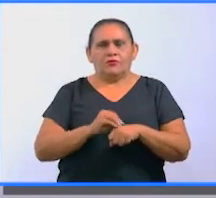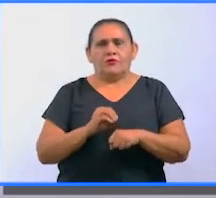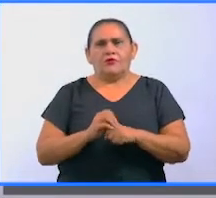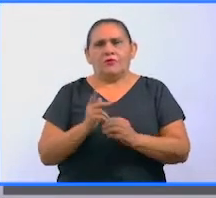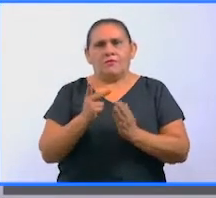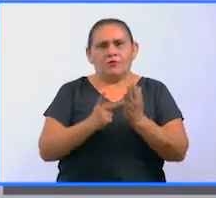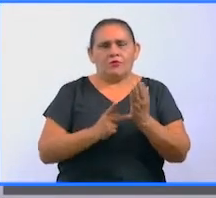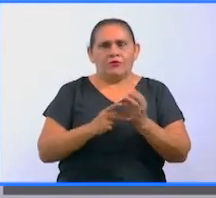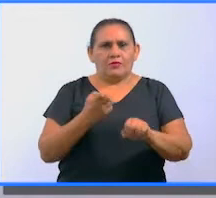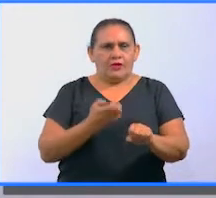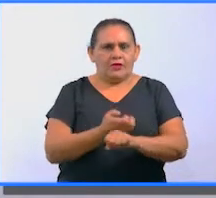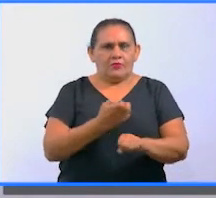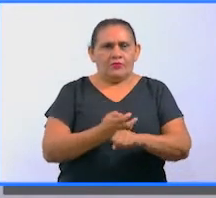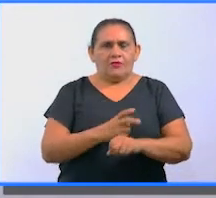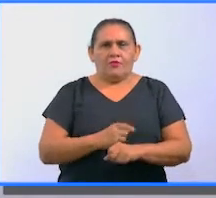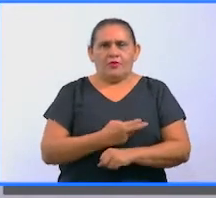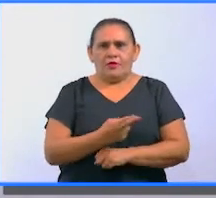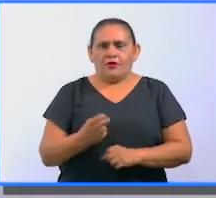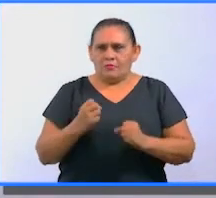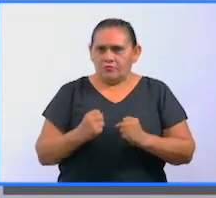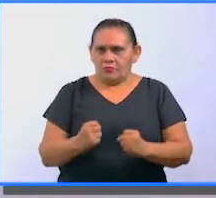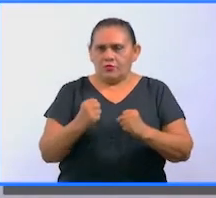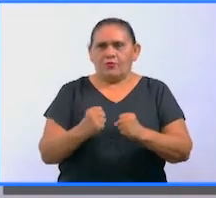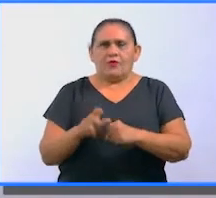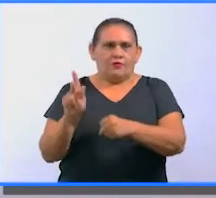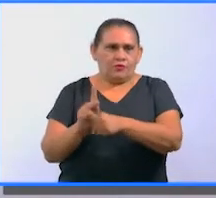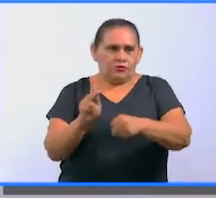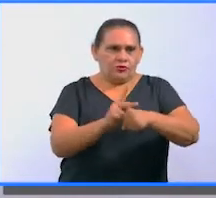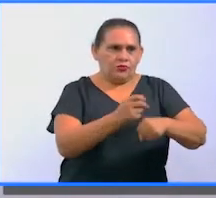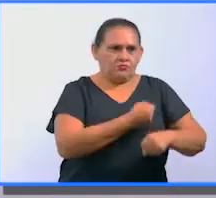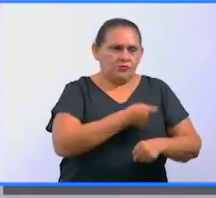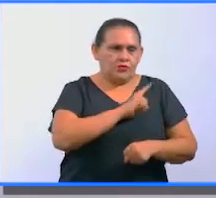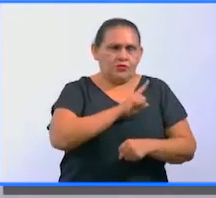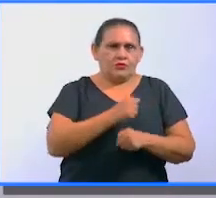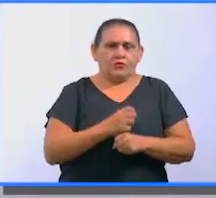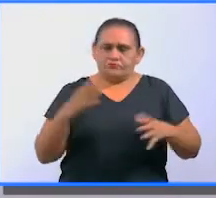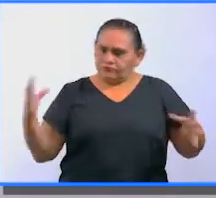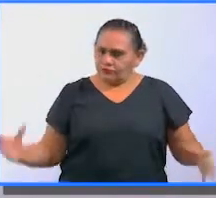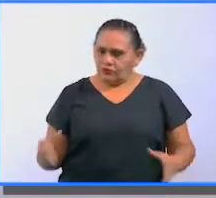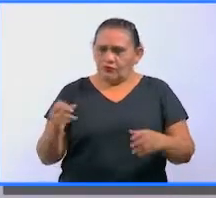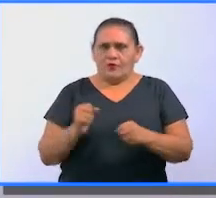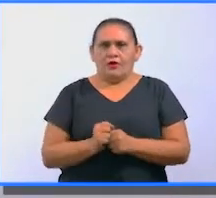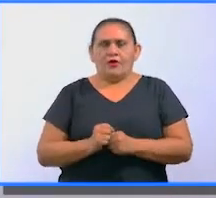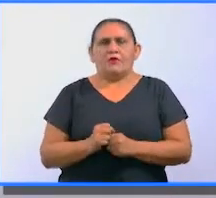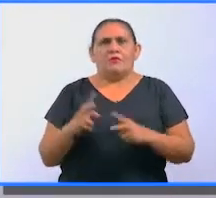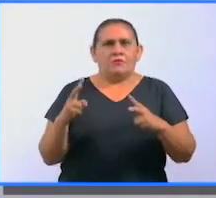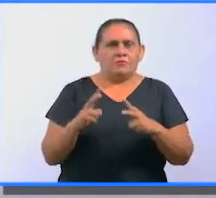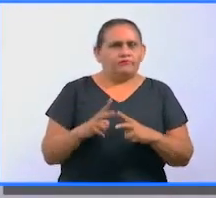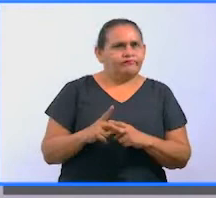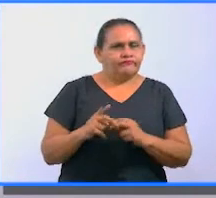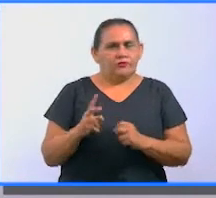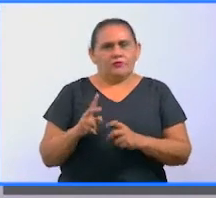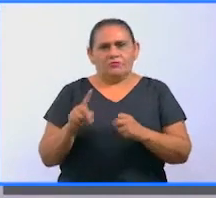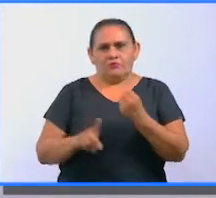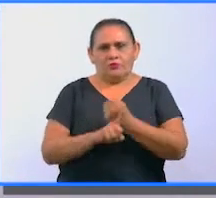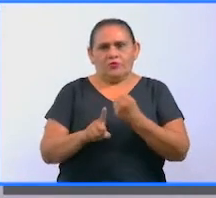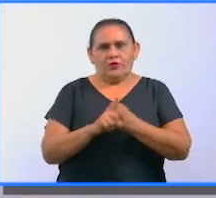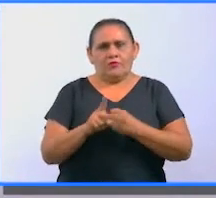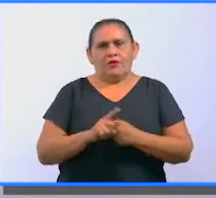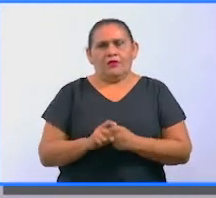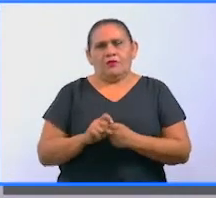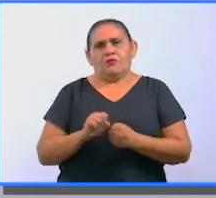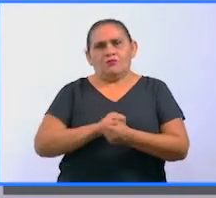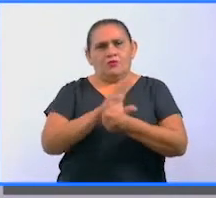un programa estatal de reforzamiento a la protección de la salud que se suma al combate al coronavirus, focalizando la prevención con la